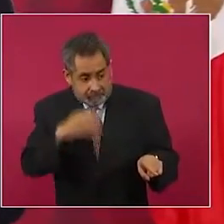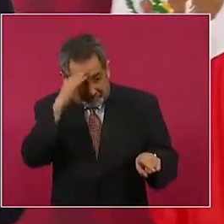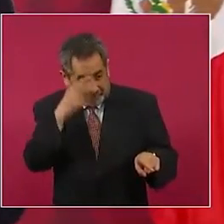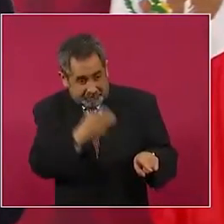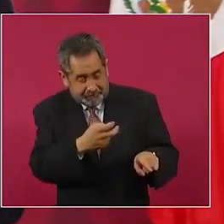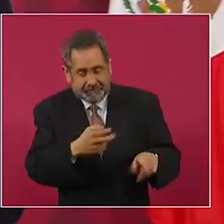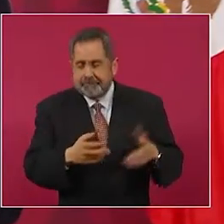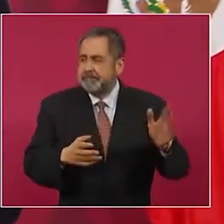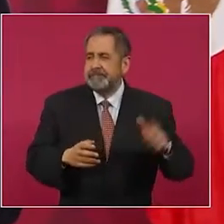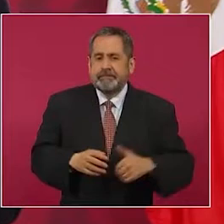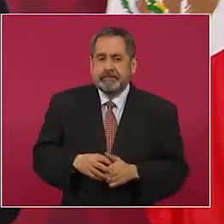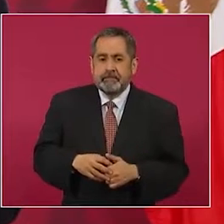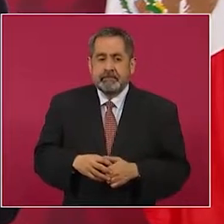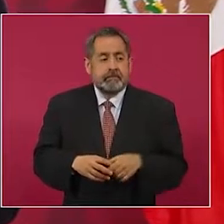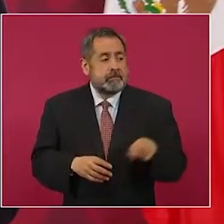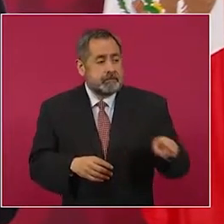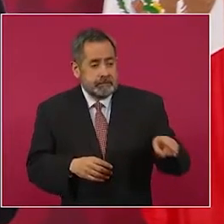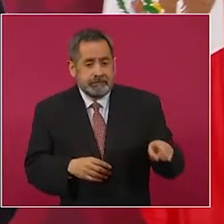que todo es